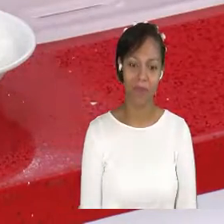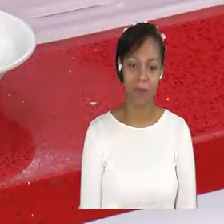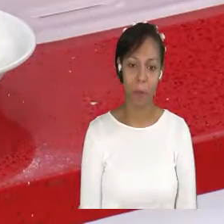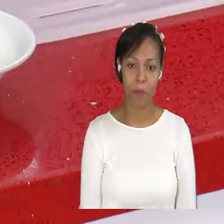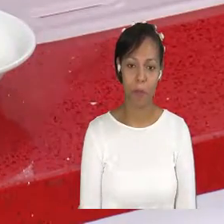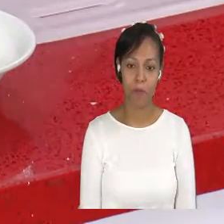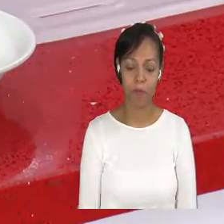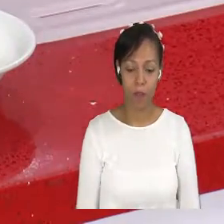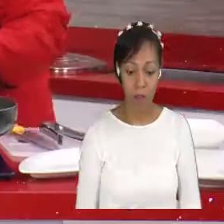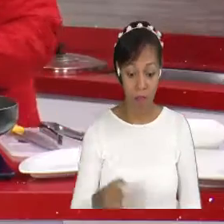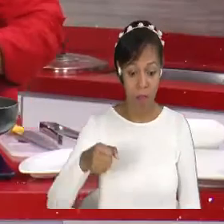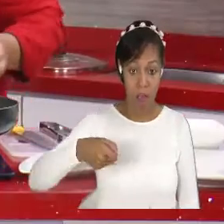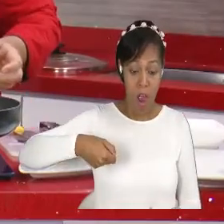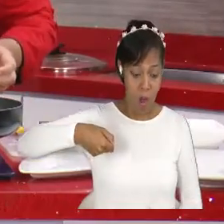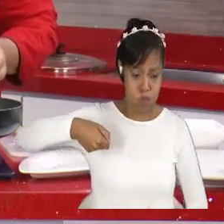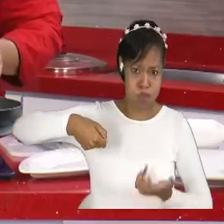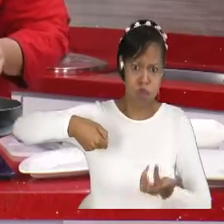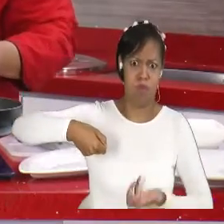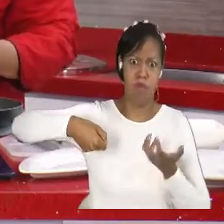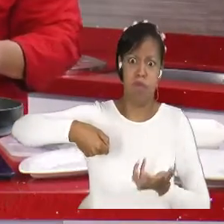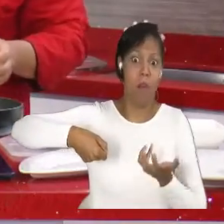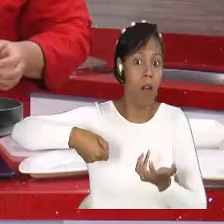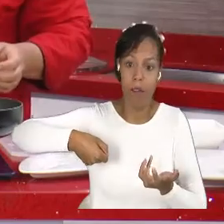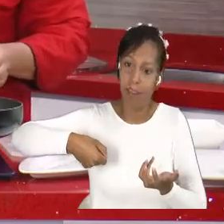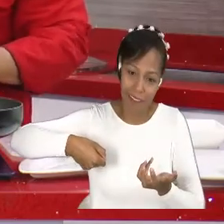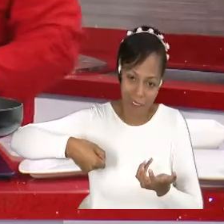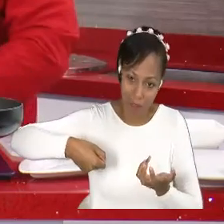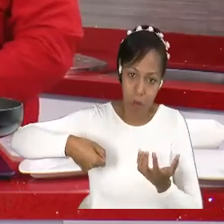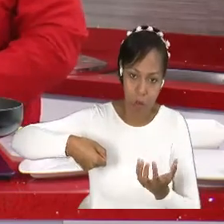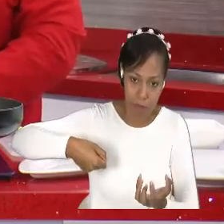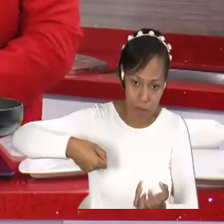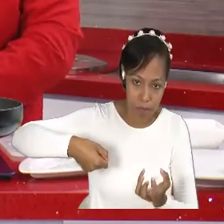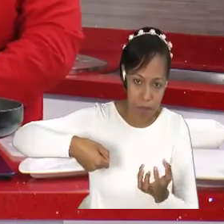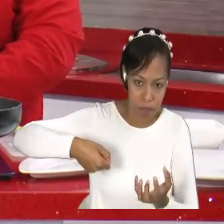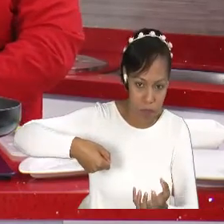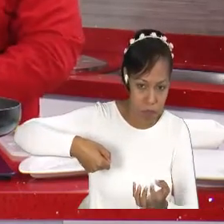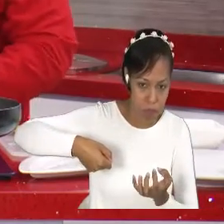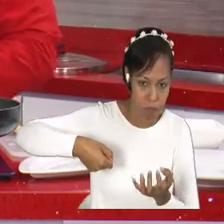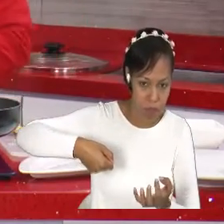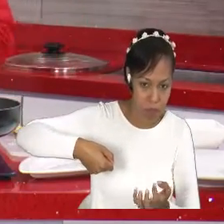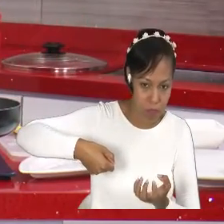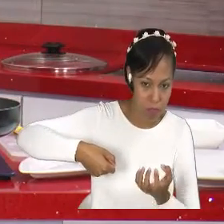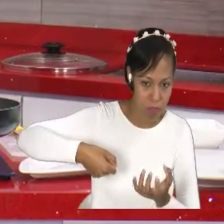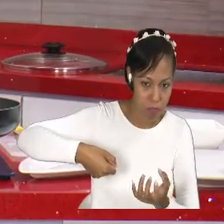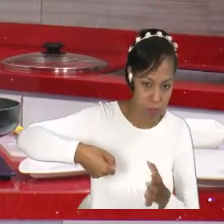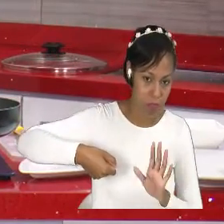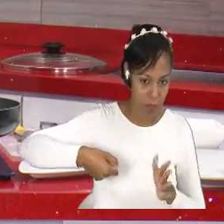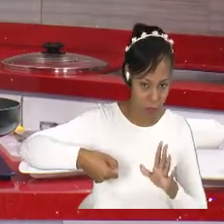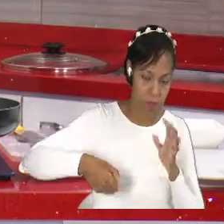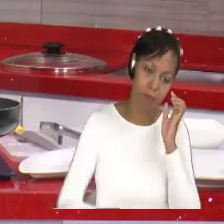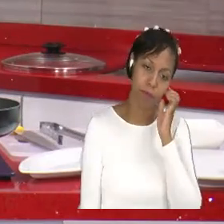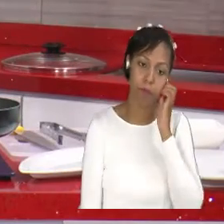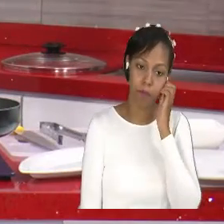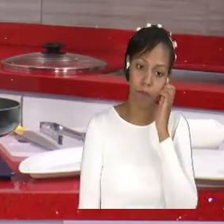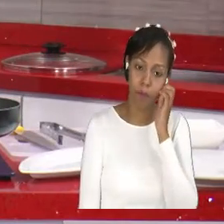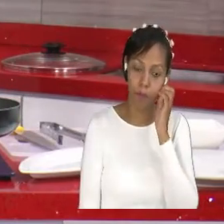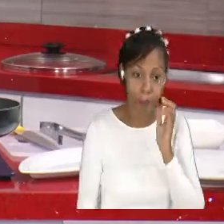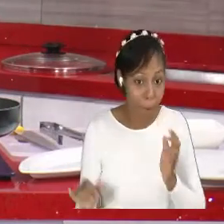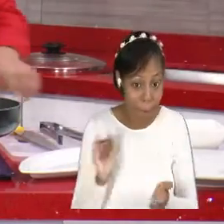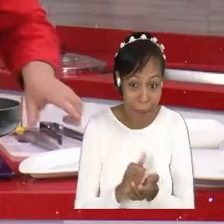fuego medio, que no se nos arrebate. Ahorita le adicionamos un poquito de sal y hierbas. La idea es hacer lo mismo con el calabacín,